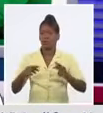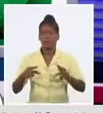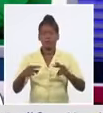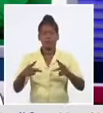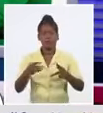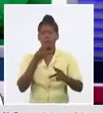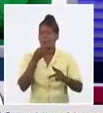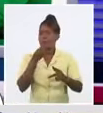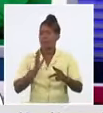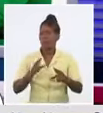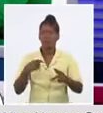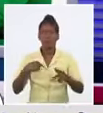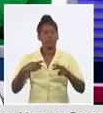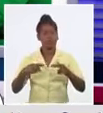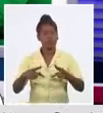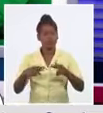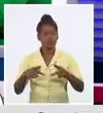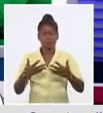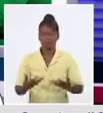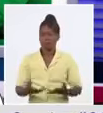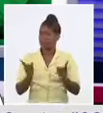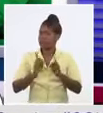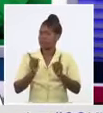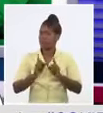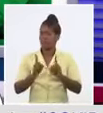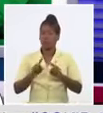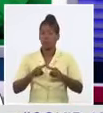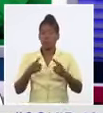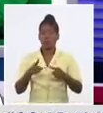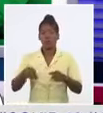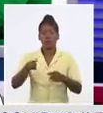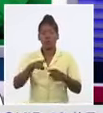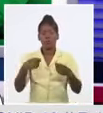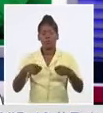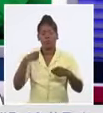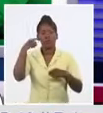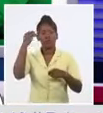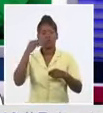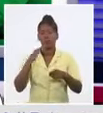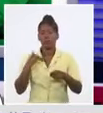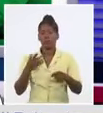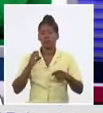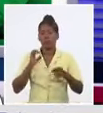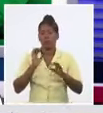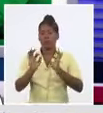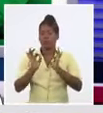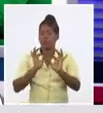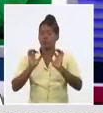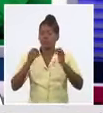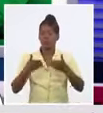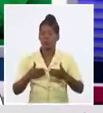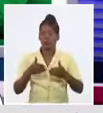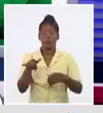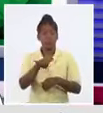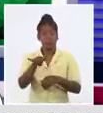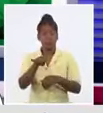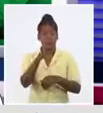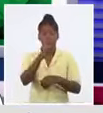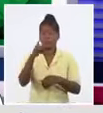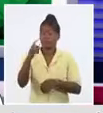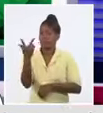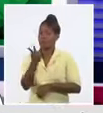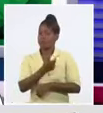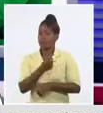ocasiones, que las vacunas contra la COVID, y no digo nuestras vacunas, yo digo las vacunas contra la COVID, no dan